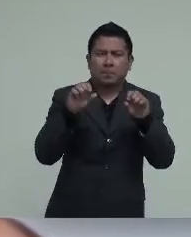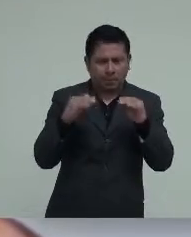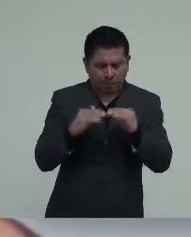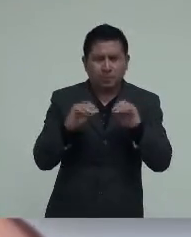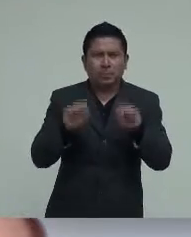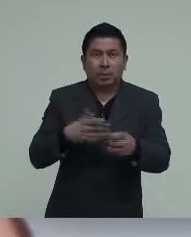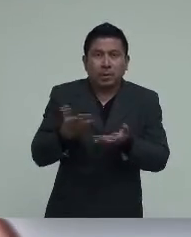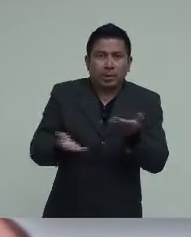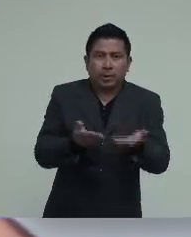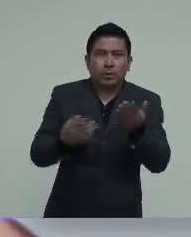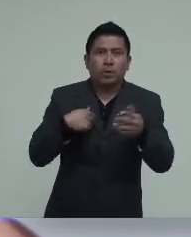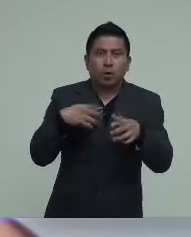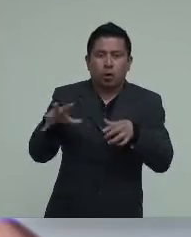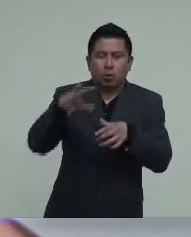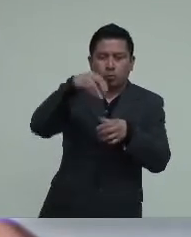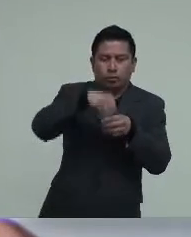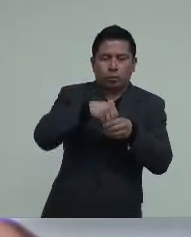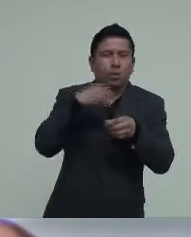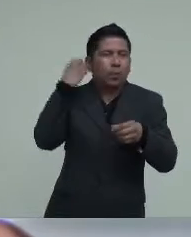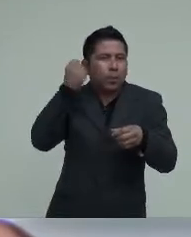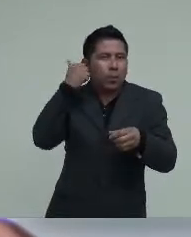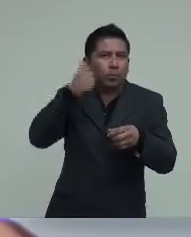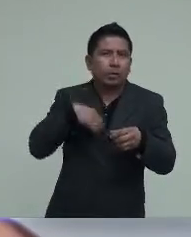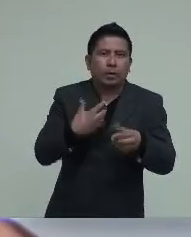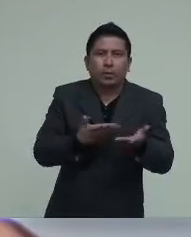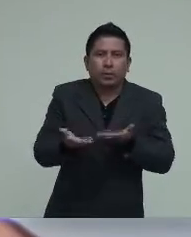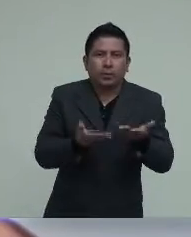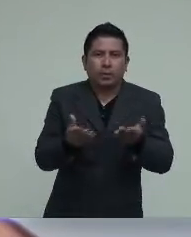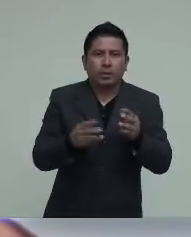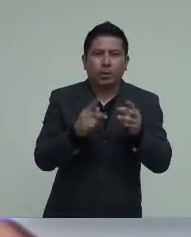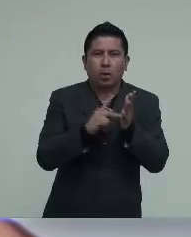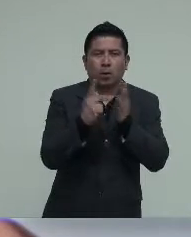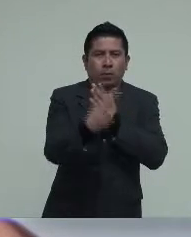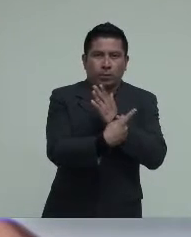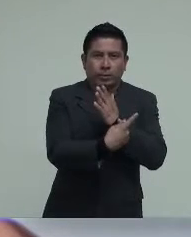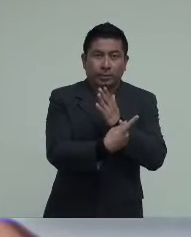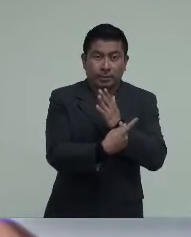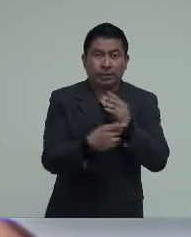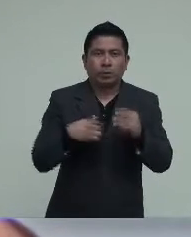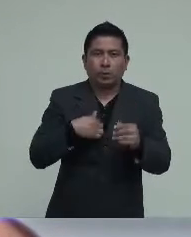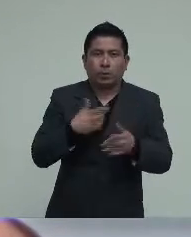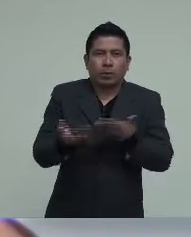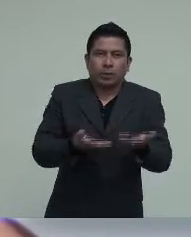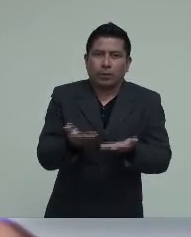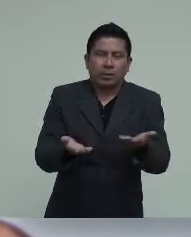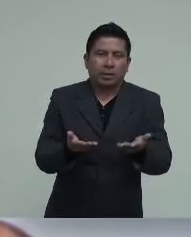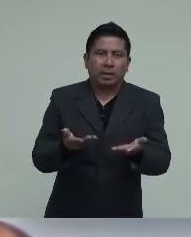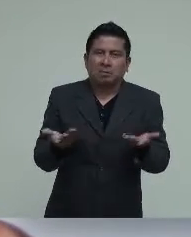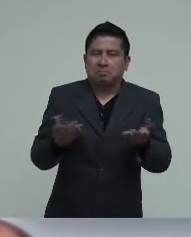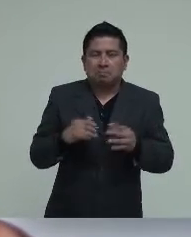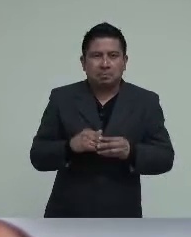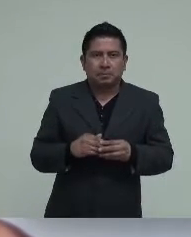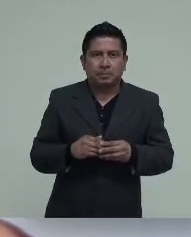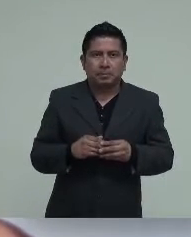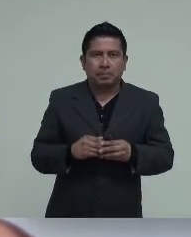y paso música, vendo páginas, vendo